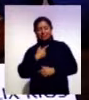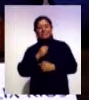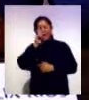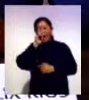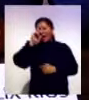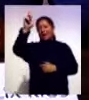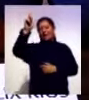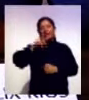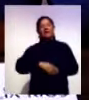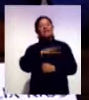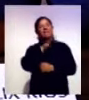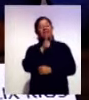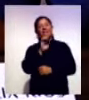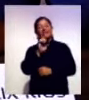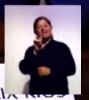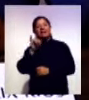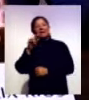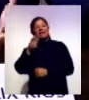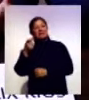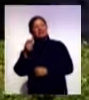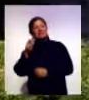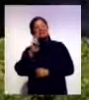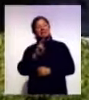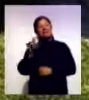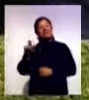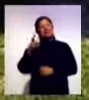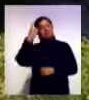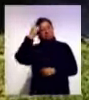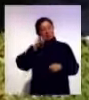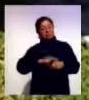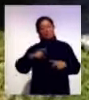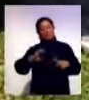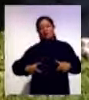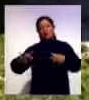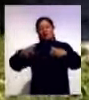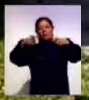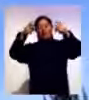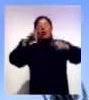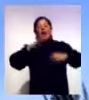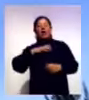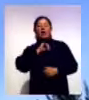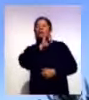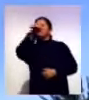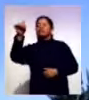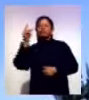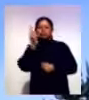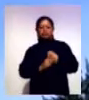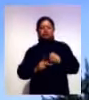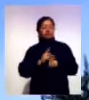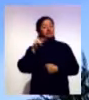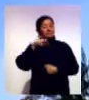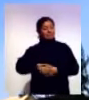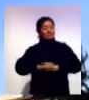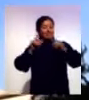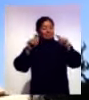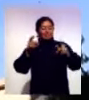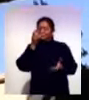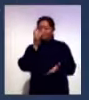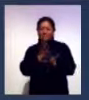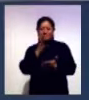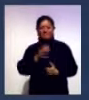Ríos, director de comunicación del Globo Fest, señaló que aunque existen otras exhibiciones en el país, la oferta que se realiza en Tlaxcala es